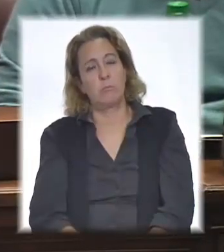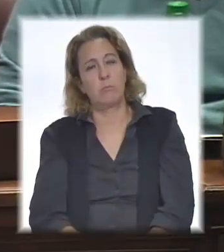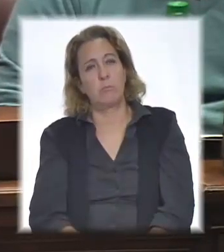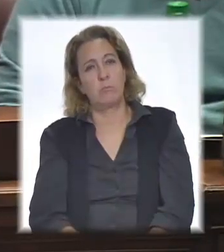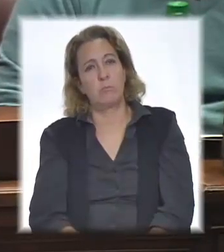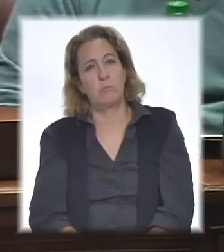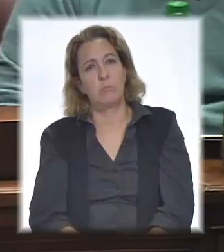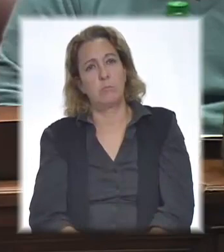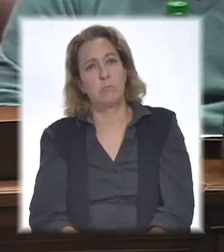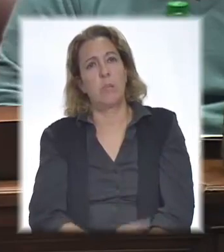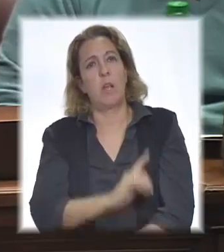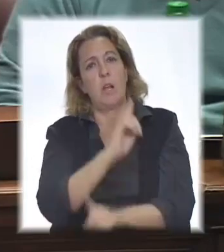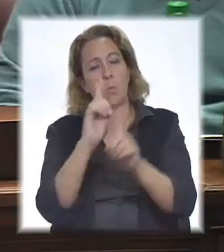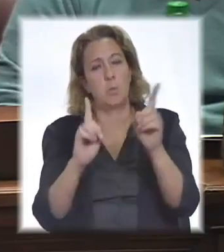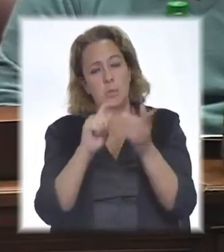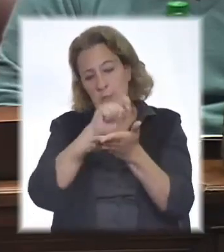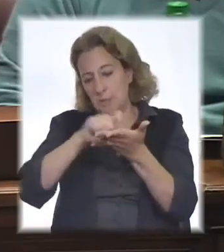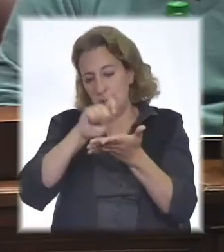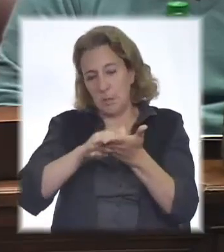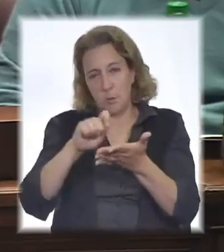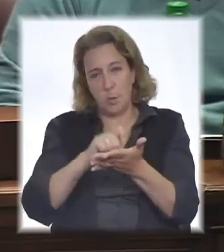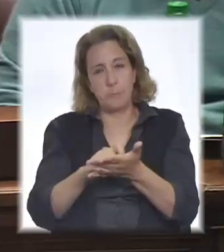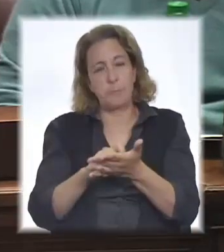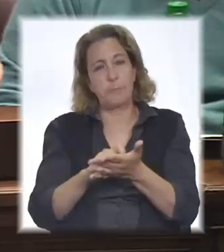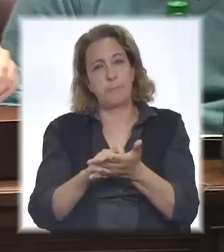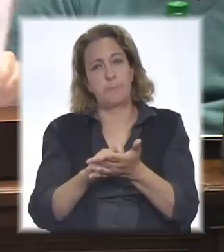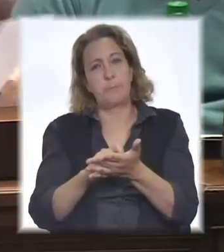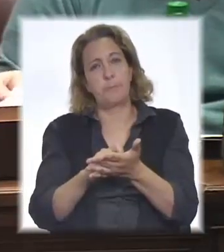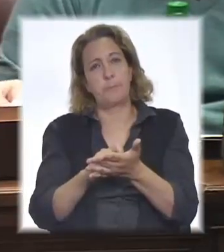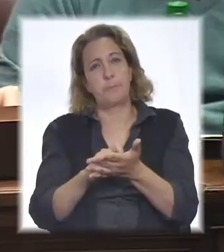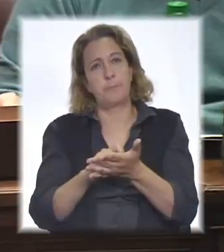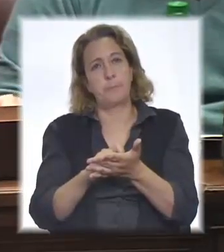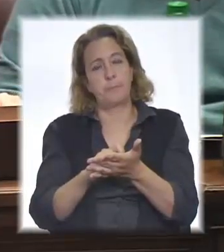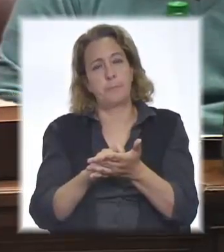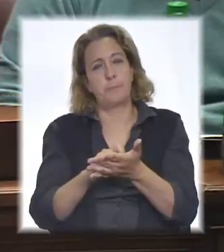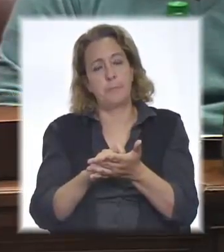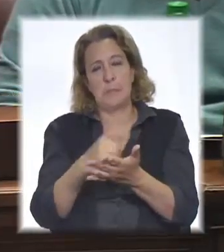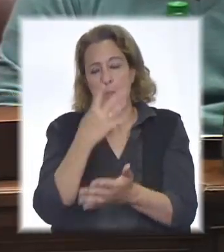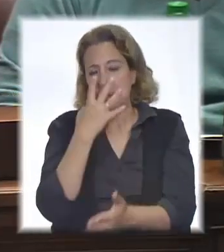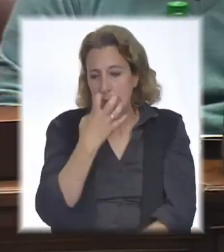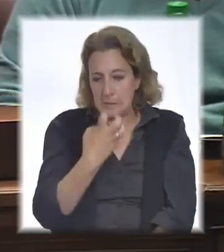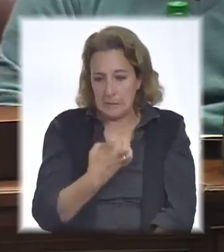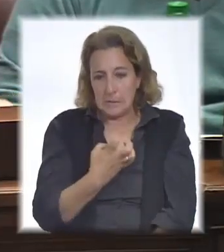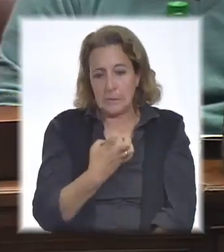las obras algunas las horas más desgarradoras d